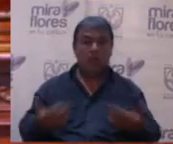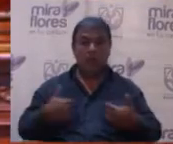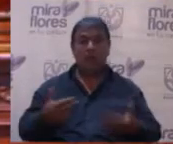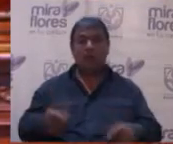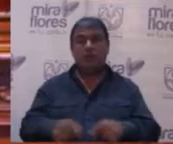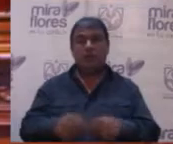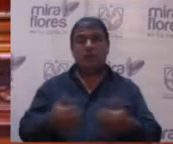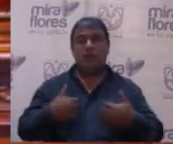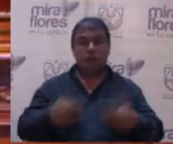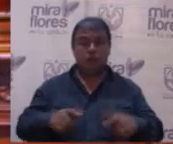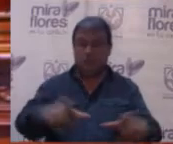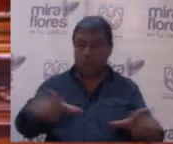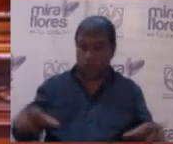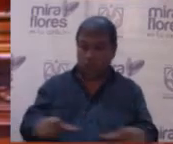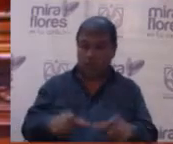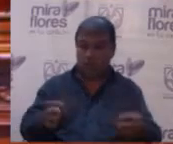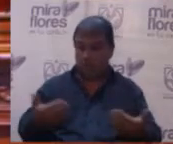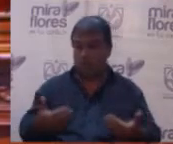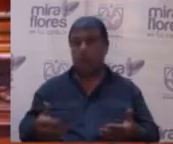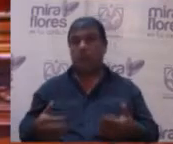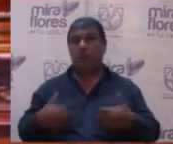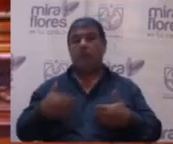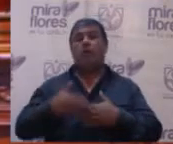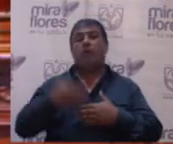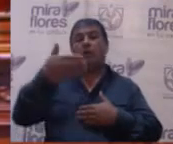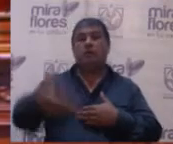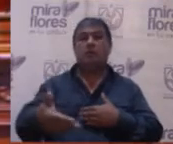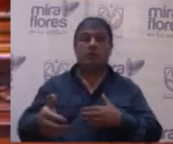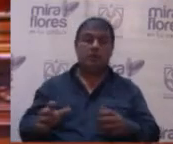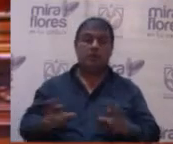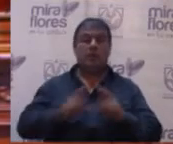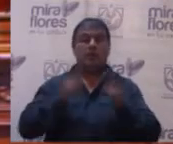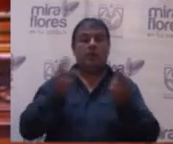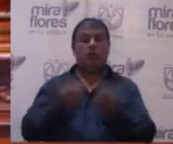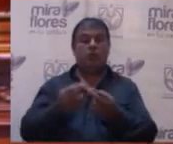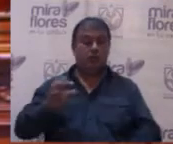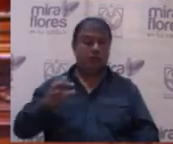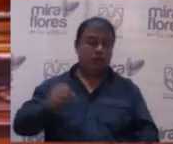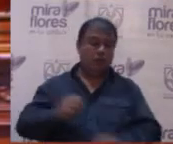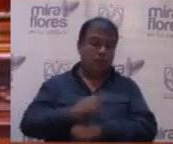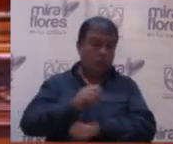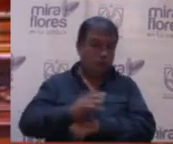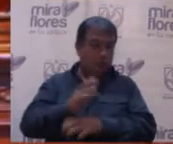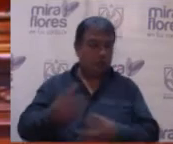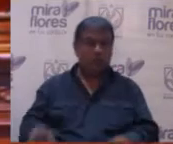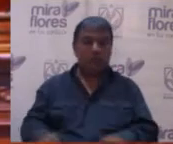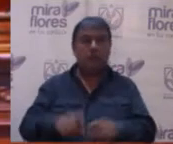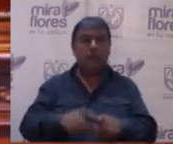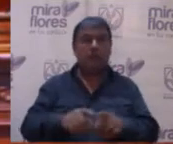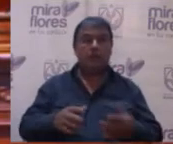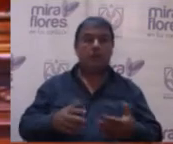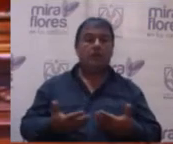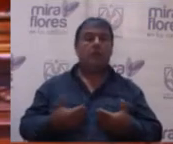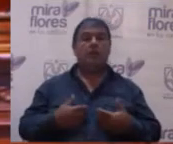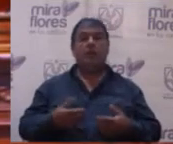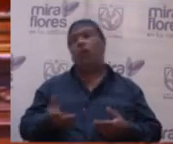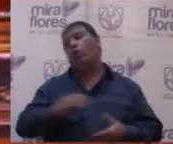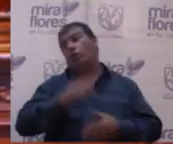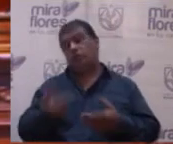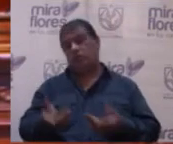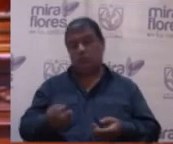tenemos este espacio, el espacio que viene a continuación, que es la sesión de consejo, los espacios de gobernando